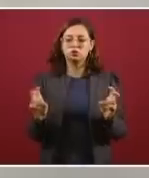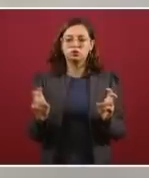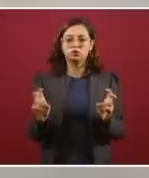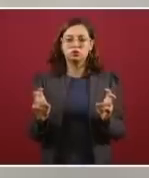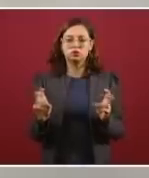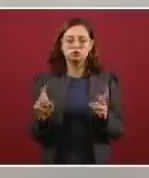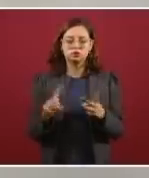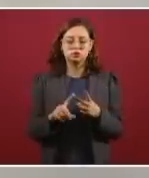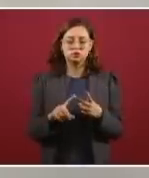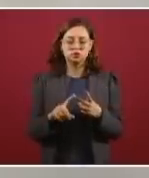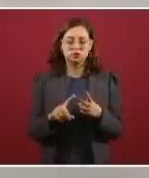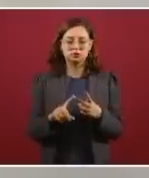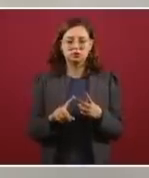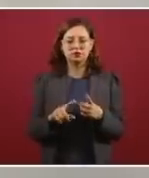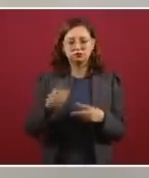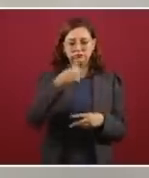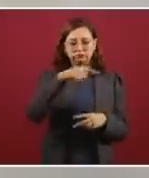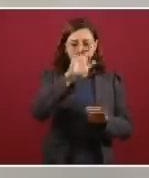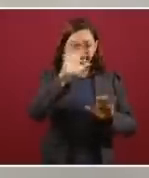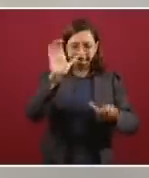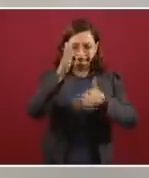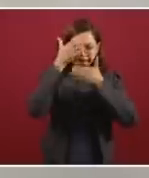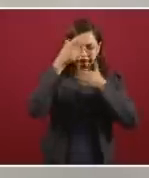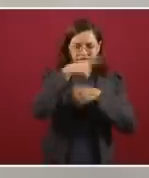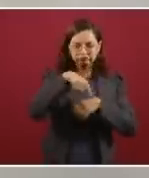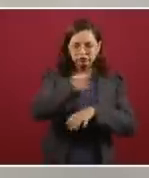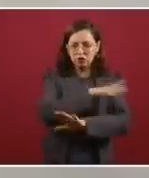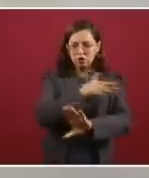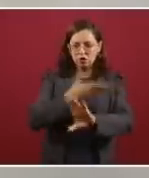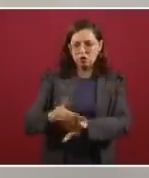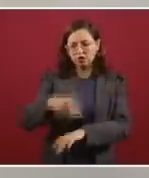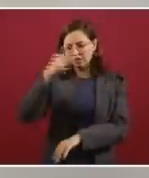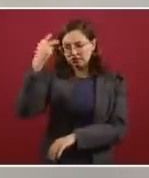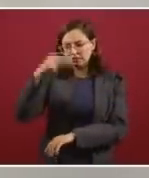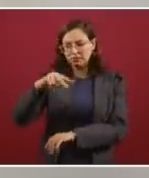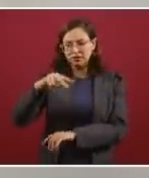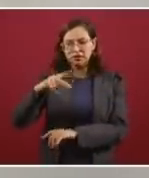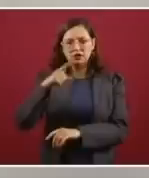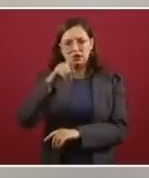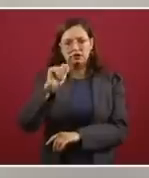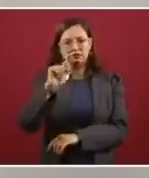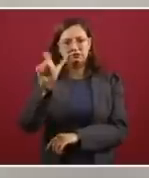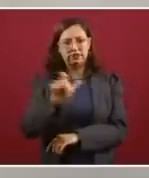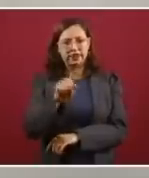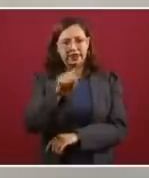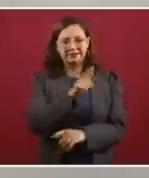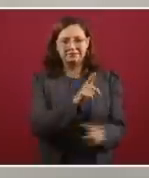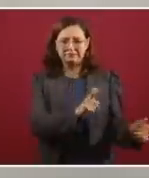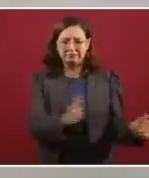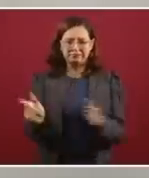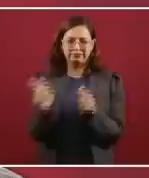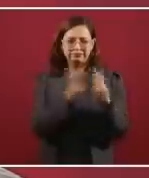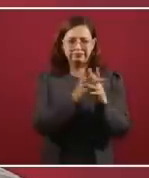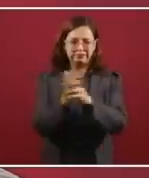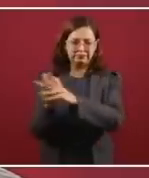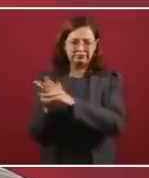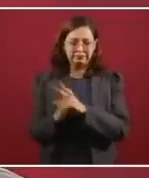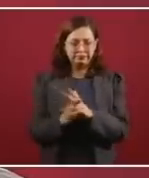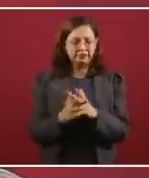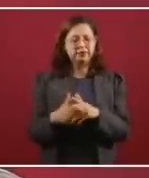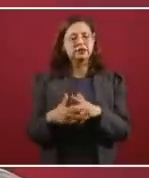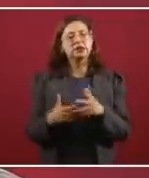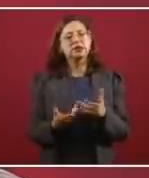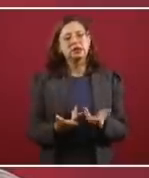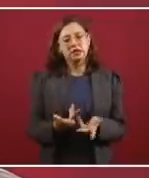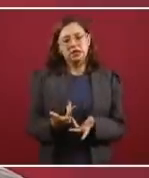de terrorismo, el ataque terrorista que sufrimos en El Paso, Texas, hasta ahora lo que hemos tenido de parte de la